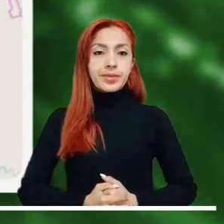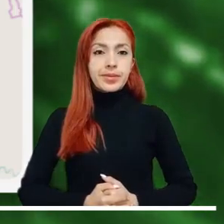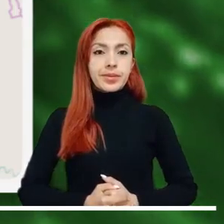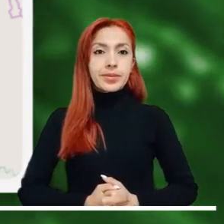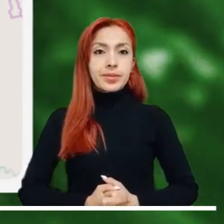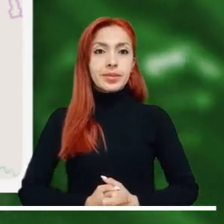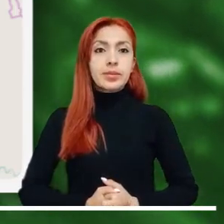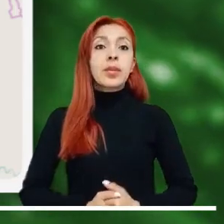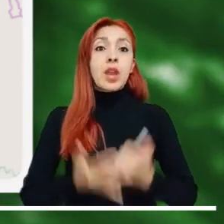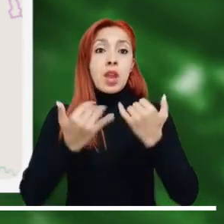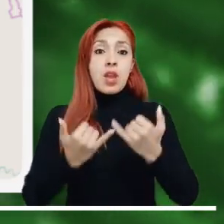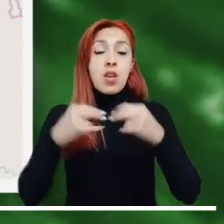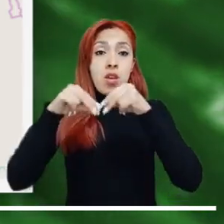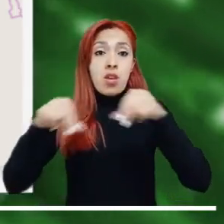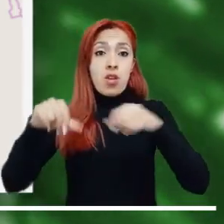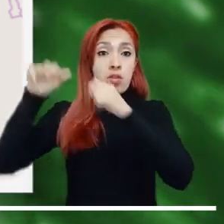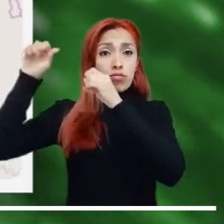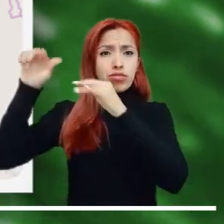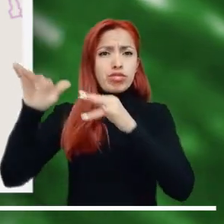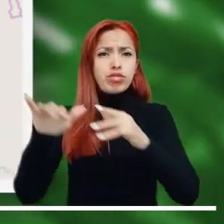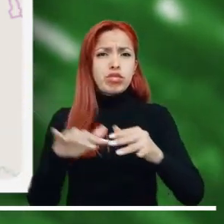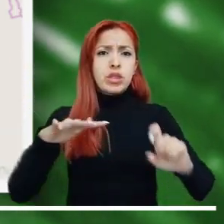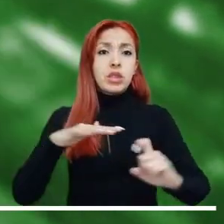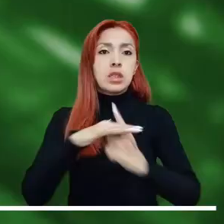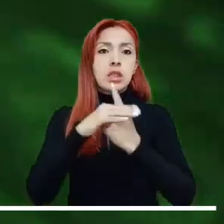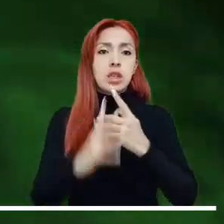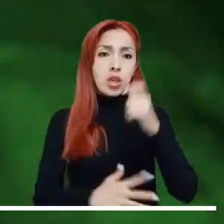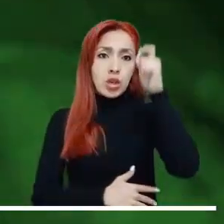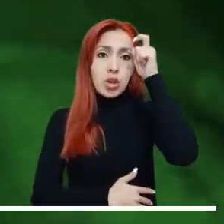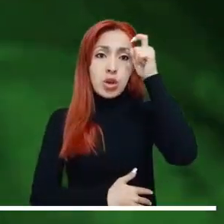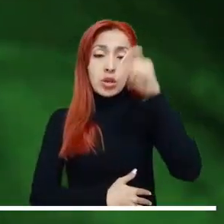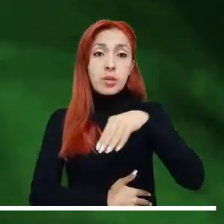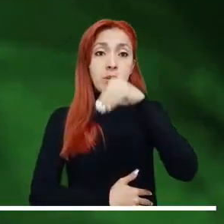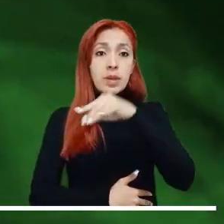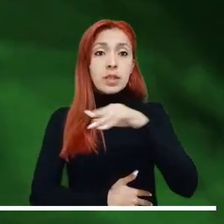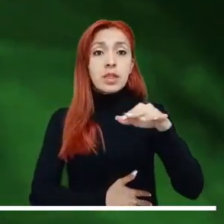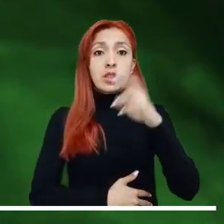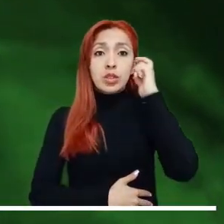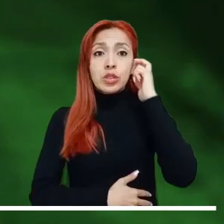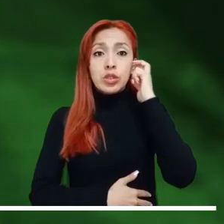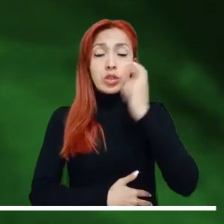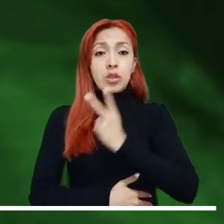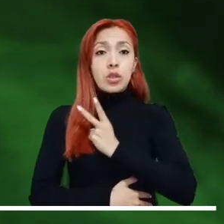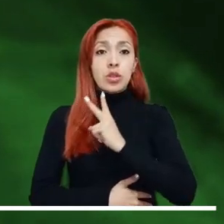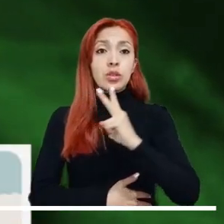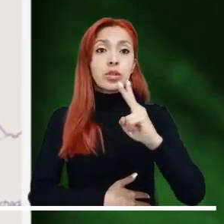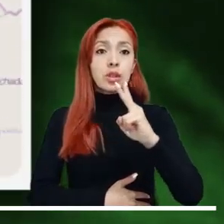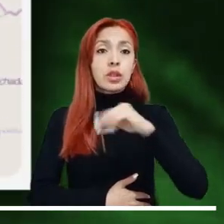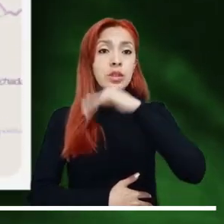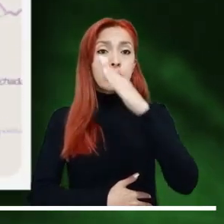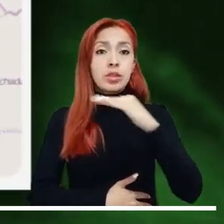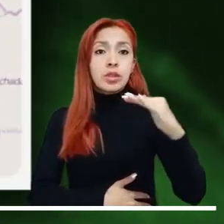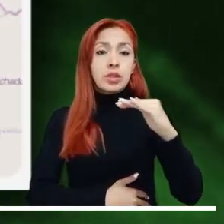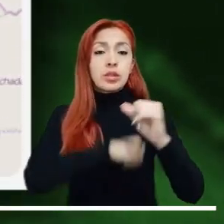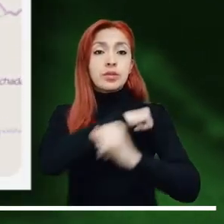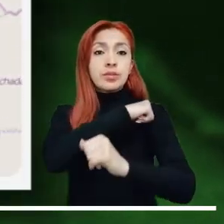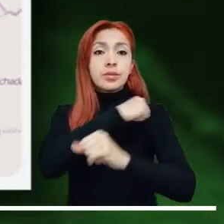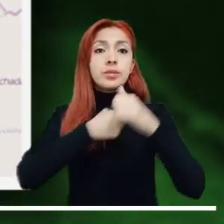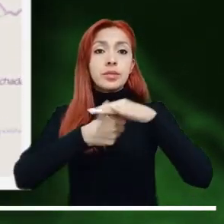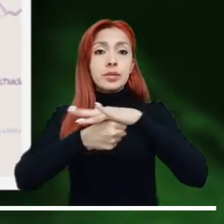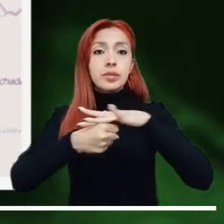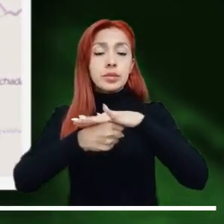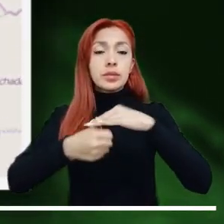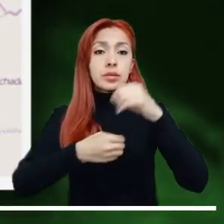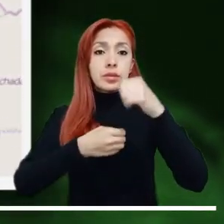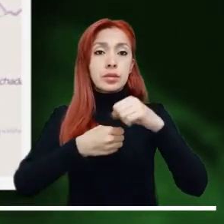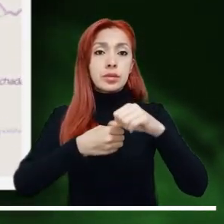Amazonas y Caquetá. Seguimos con los deslizamientos que podrían surgir en Córdoba, Magdalena, Chocó, Valle del